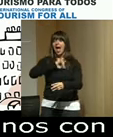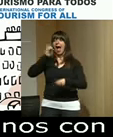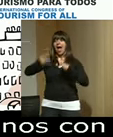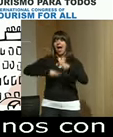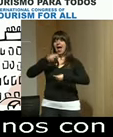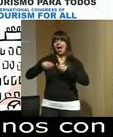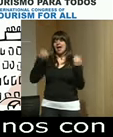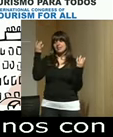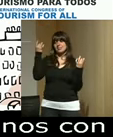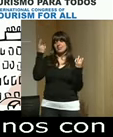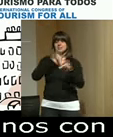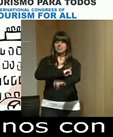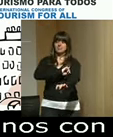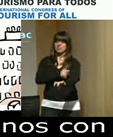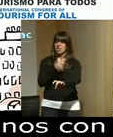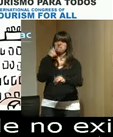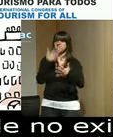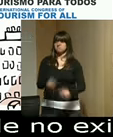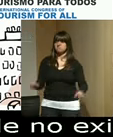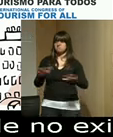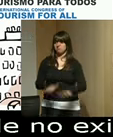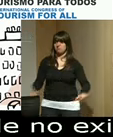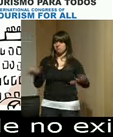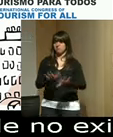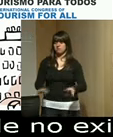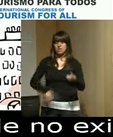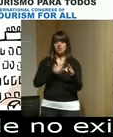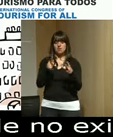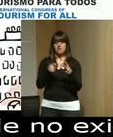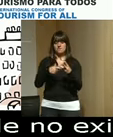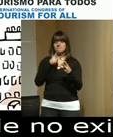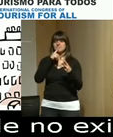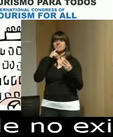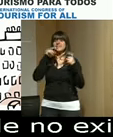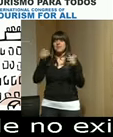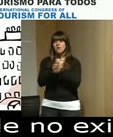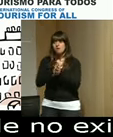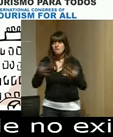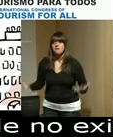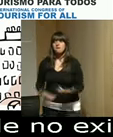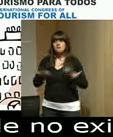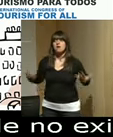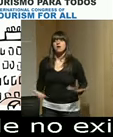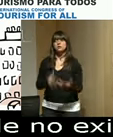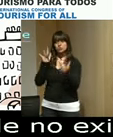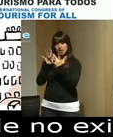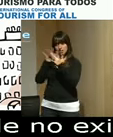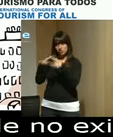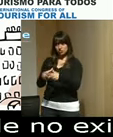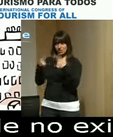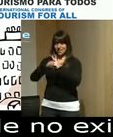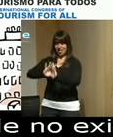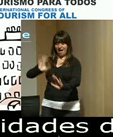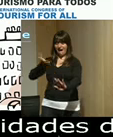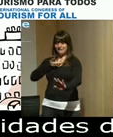mejora en la salud general de las personas, o la integración y el fomento de las relaciones sociales que repercute en el estado de ánimo, la autoestima